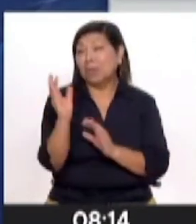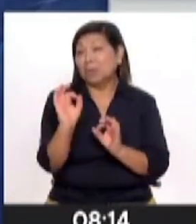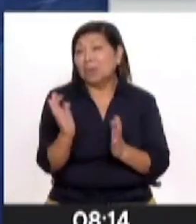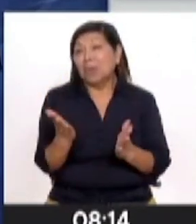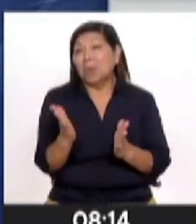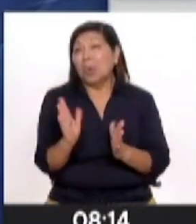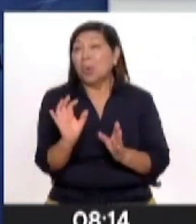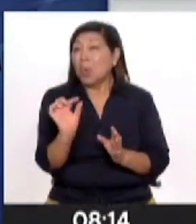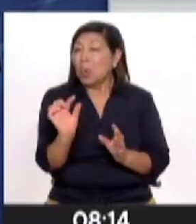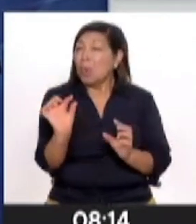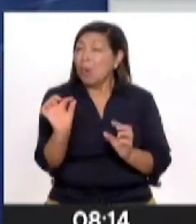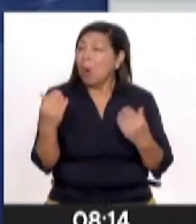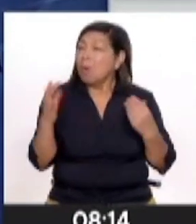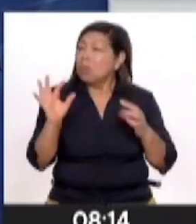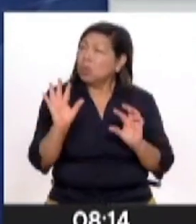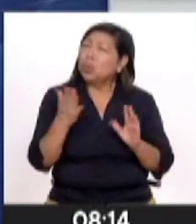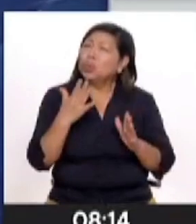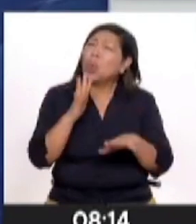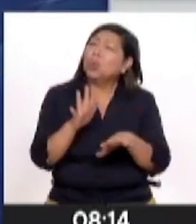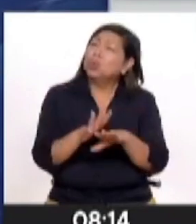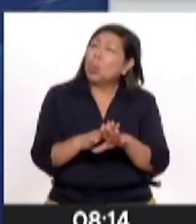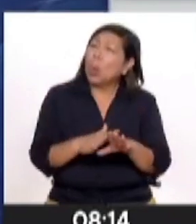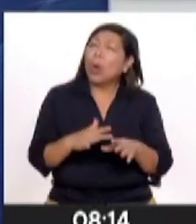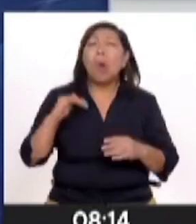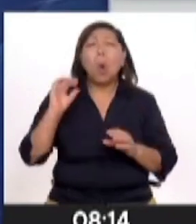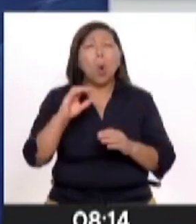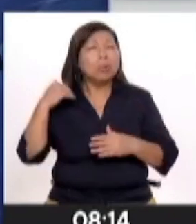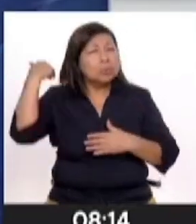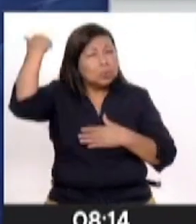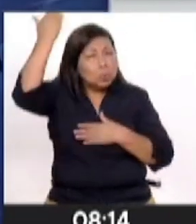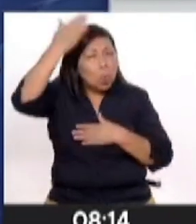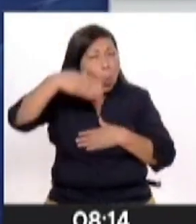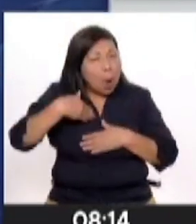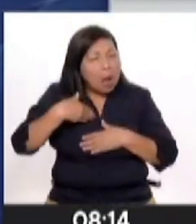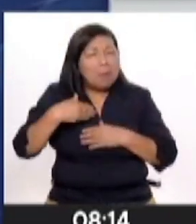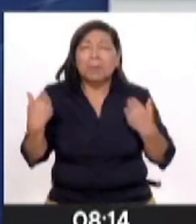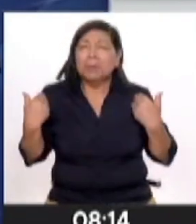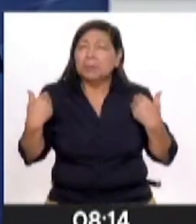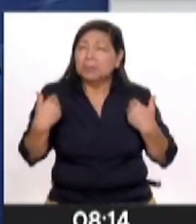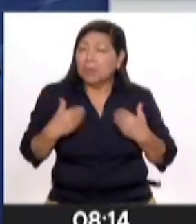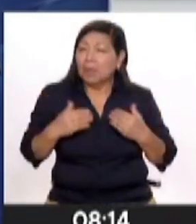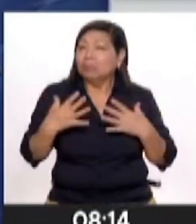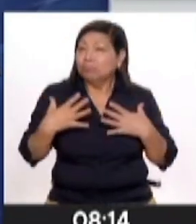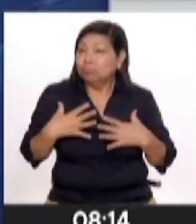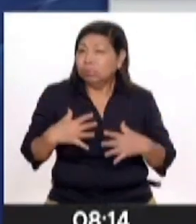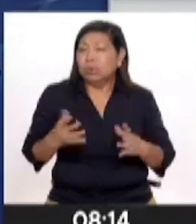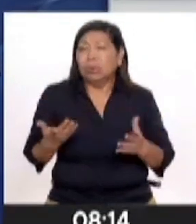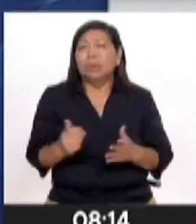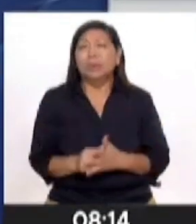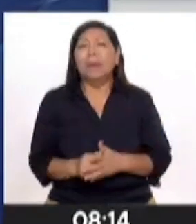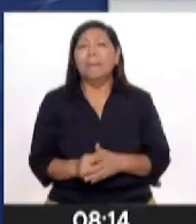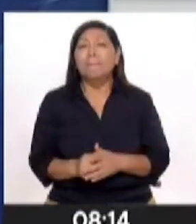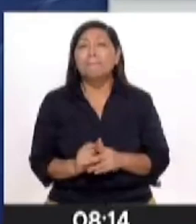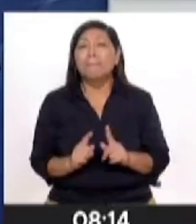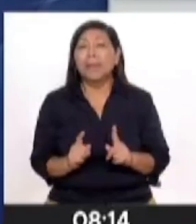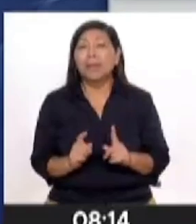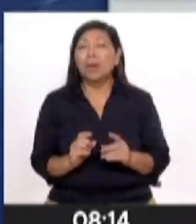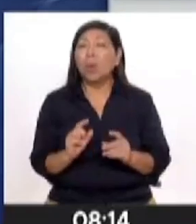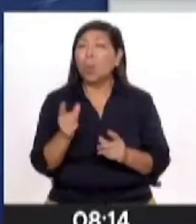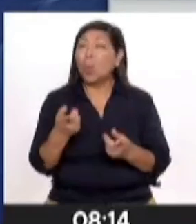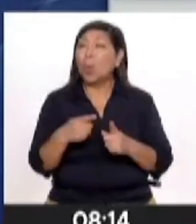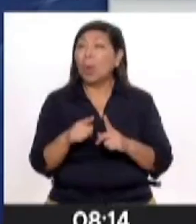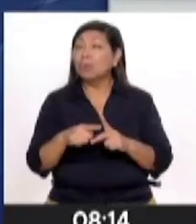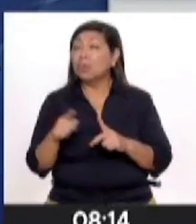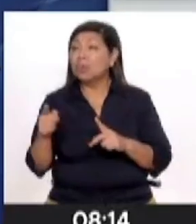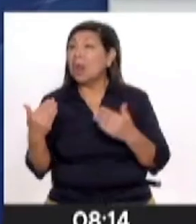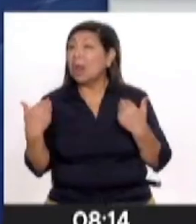está sacando un abrigo ligero, de repente una bufanda para poder vestirse de esa manera ya con capas, ¿no? Como una cebolla así, a medida que uno sale de